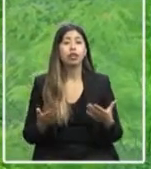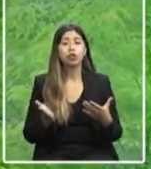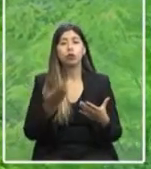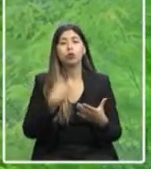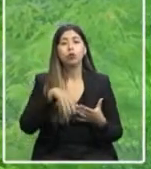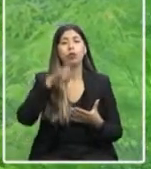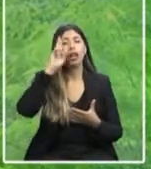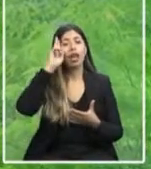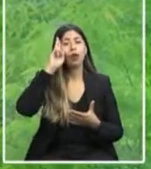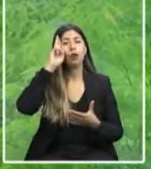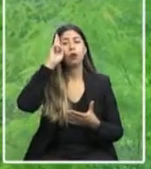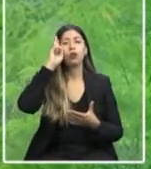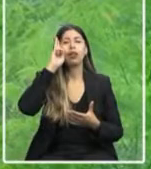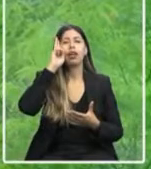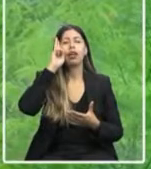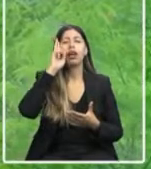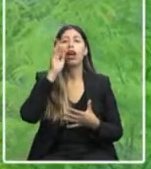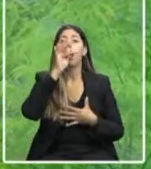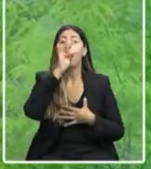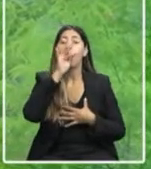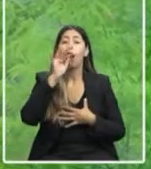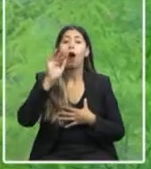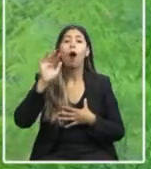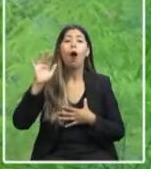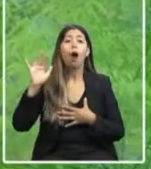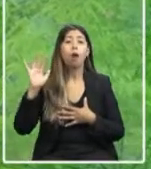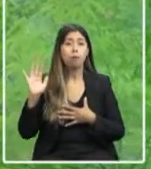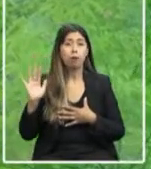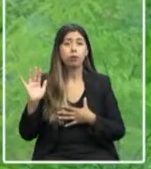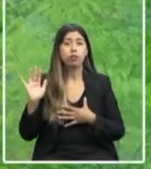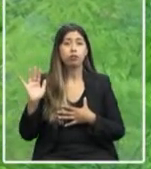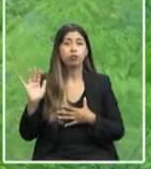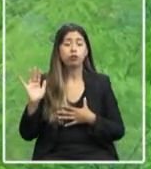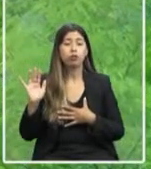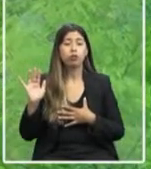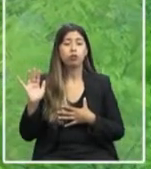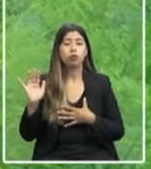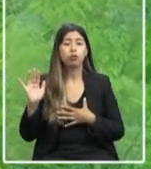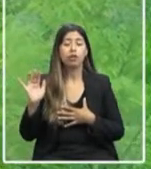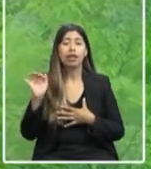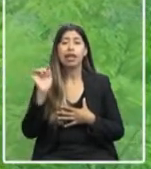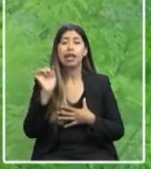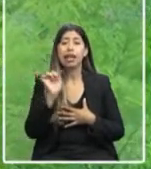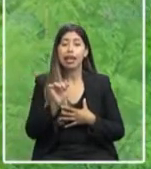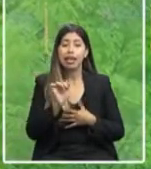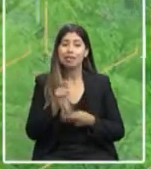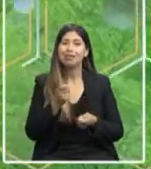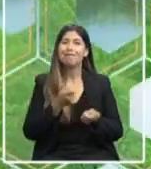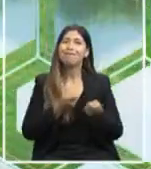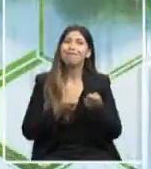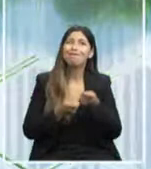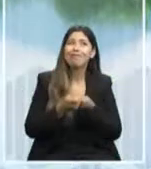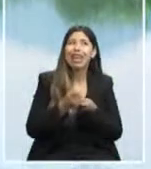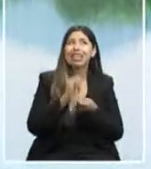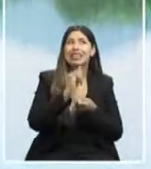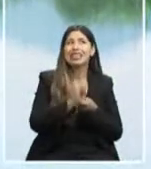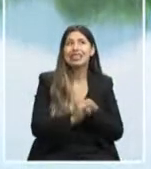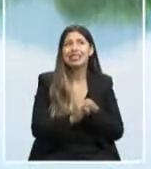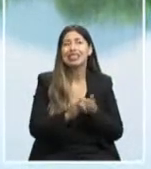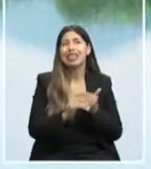us along and not necessarily the good things, but we cannot do